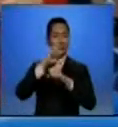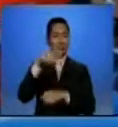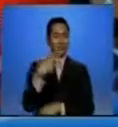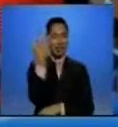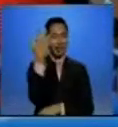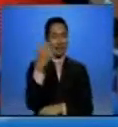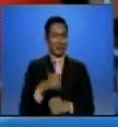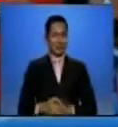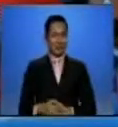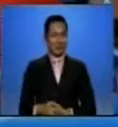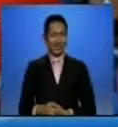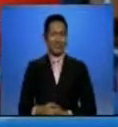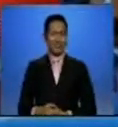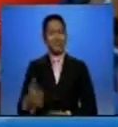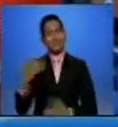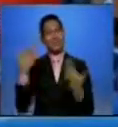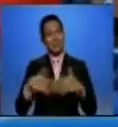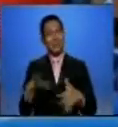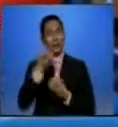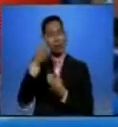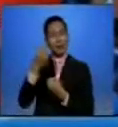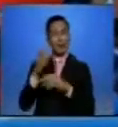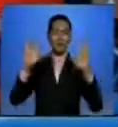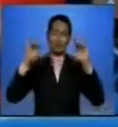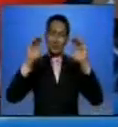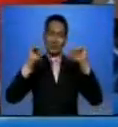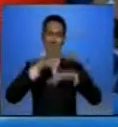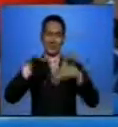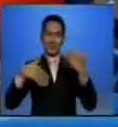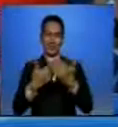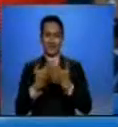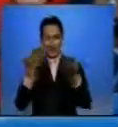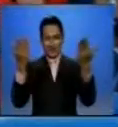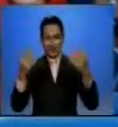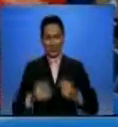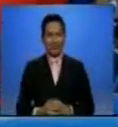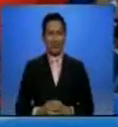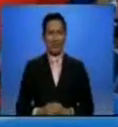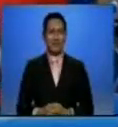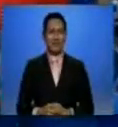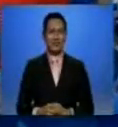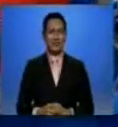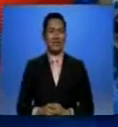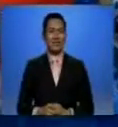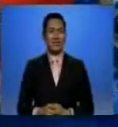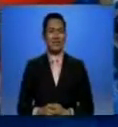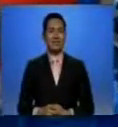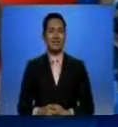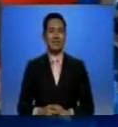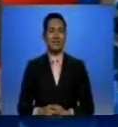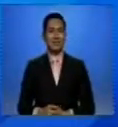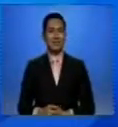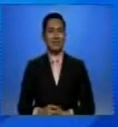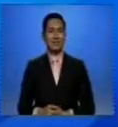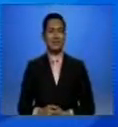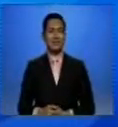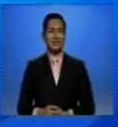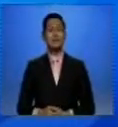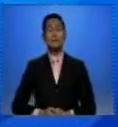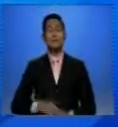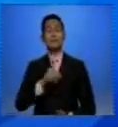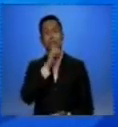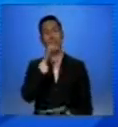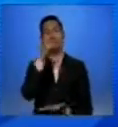este 2015. Yo con esta información me despido desde la calle 6 de marzo. Muy buenas noches. Buenas noches, María Gabriela. Sin duda,